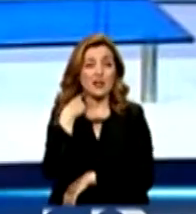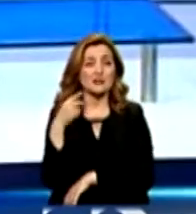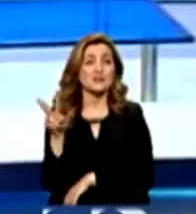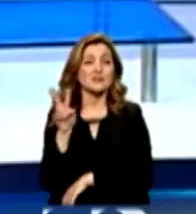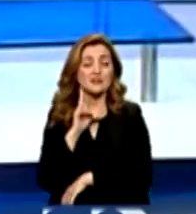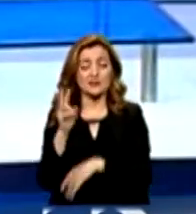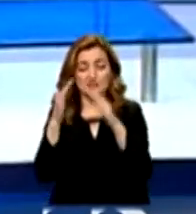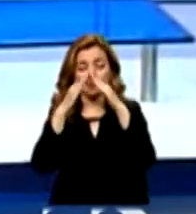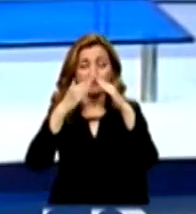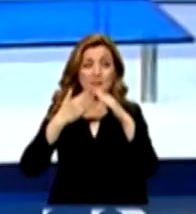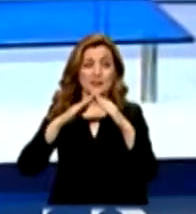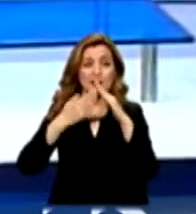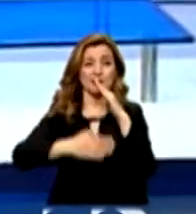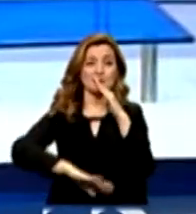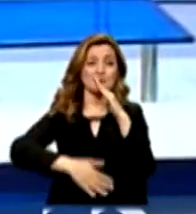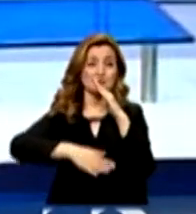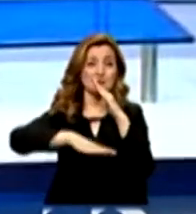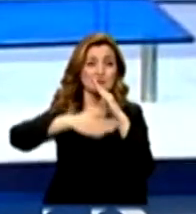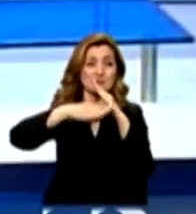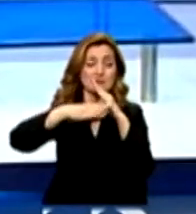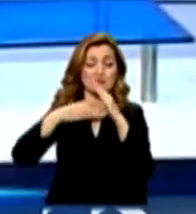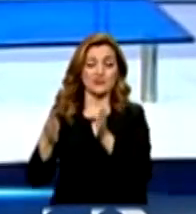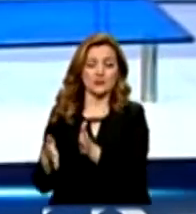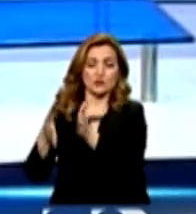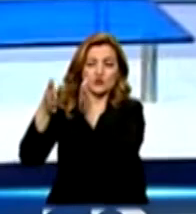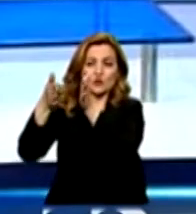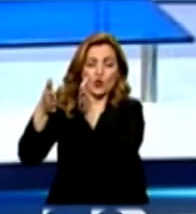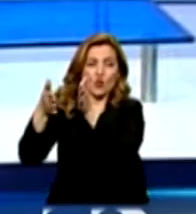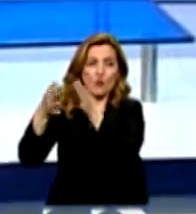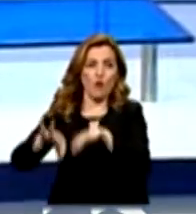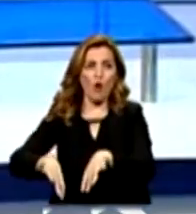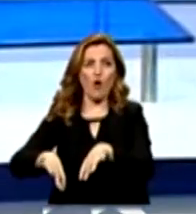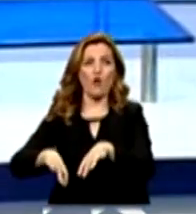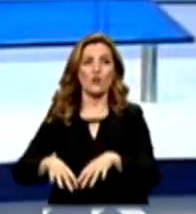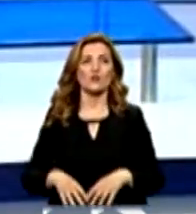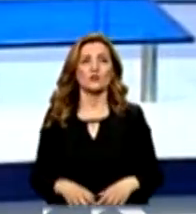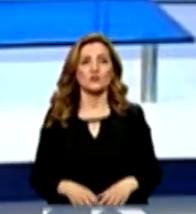Sus casas están anegadas por la rotura de un muro de contención.